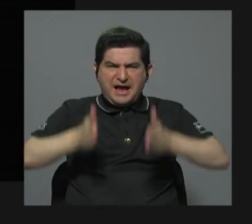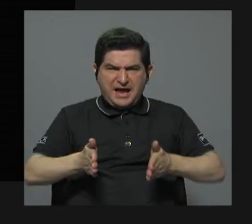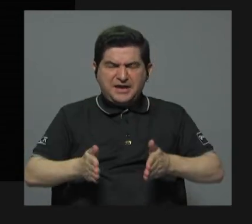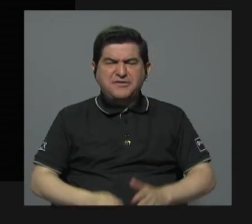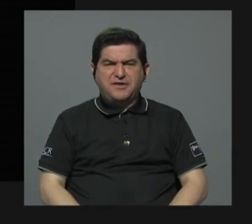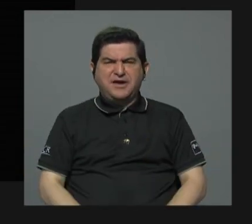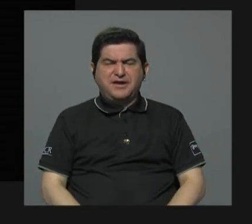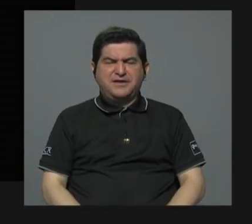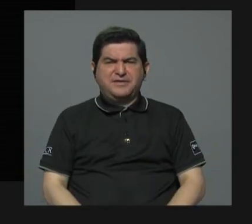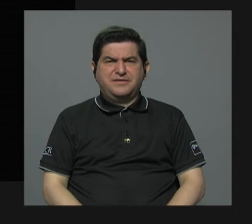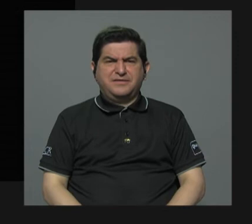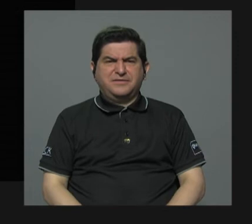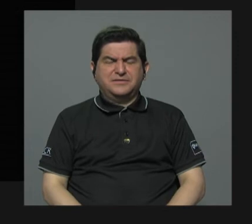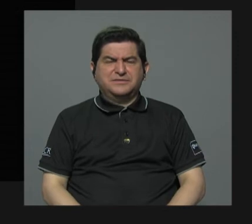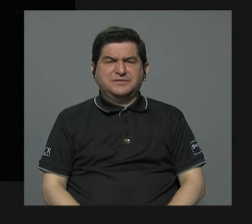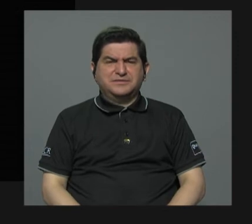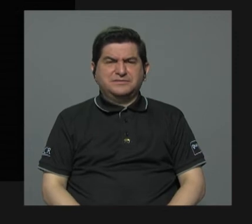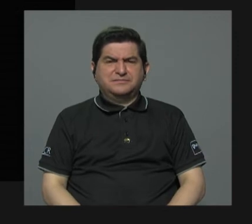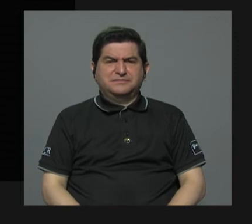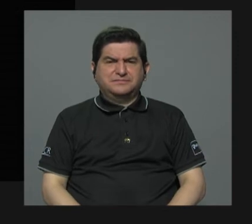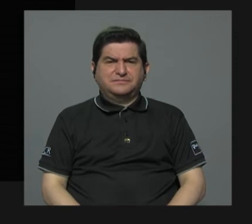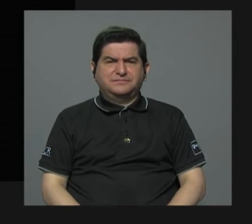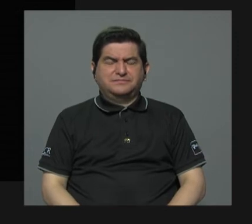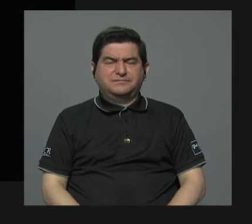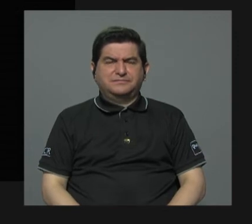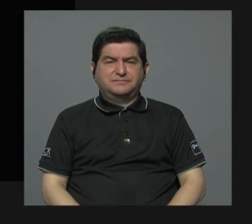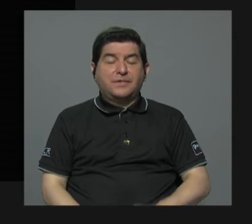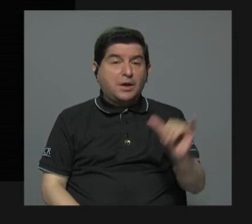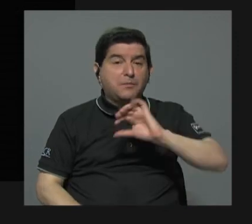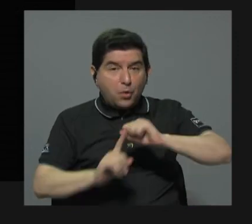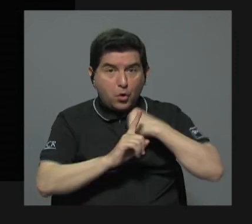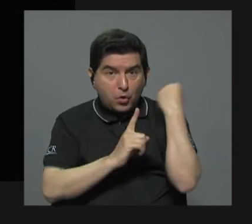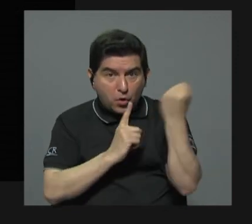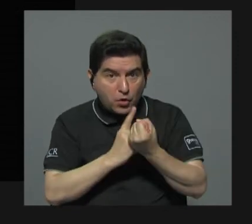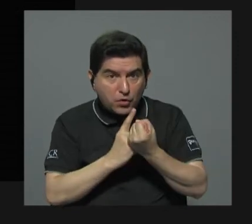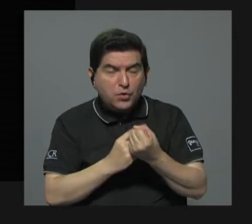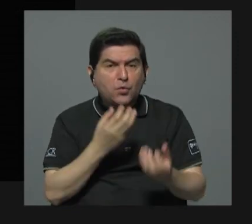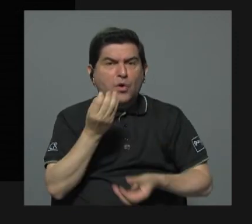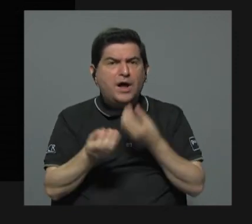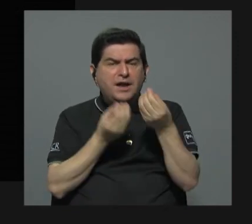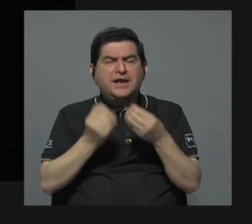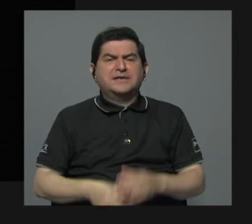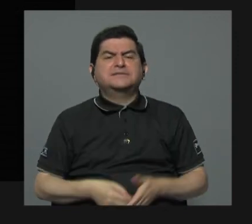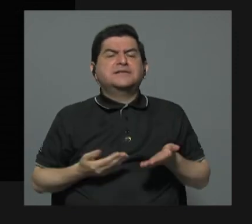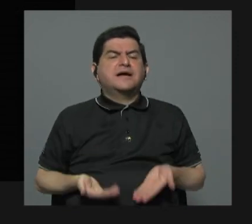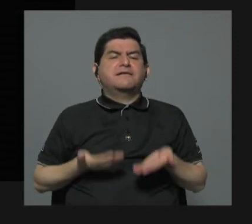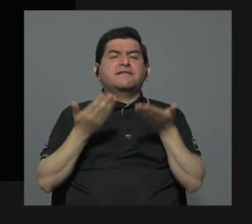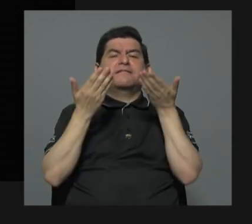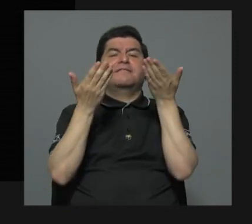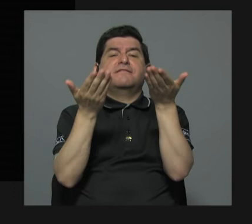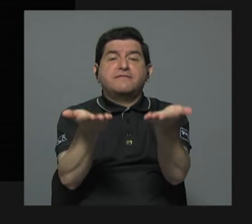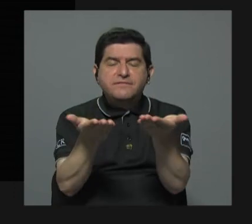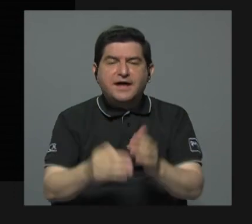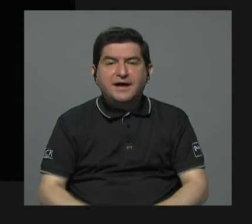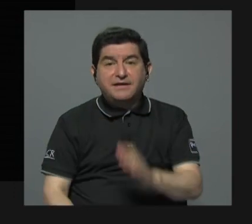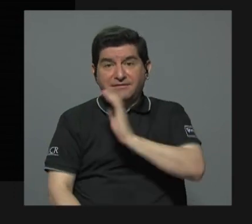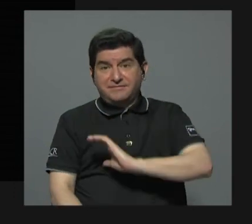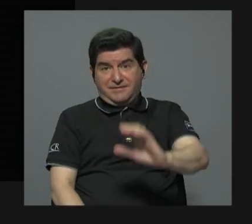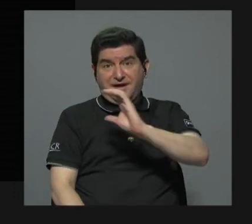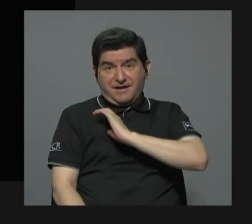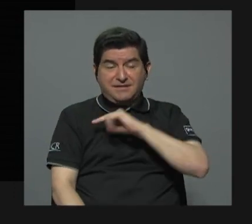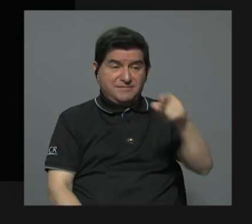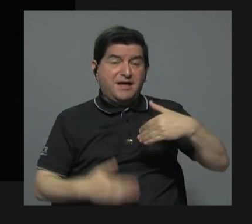caso tlacopanecas, ¿no? Y por lo mismo, lo que se hace es adjudicar las cualidades de